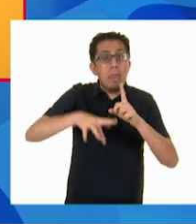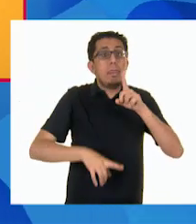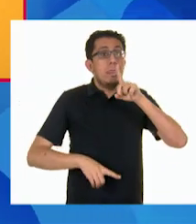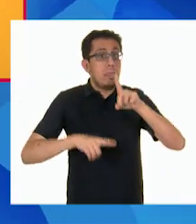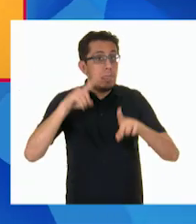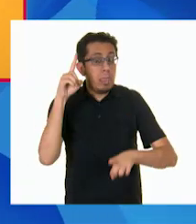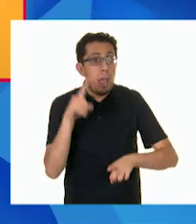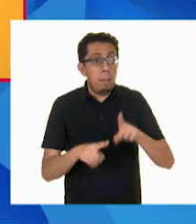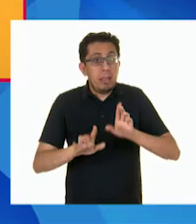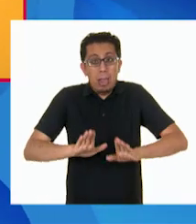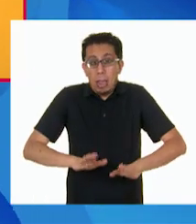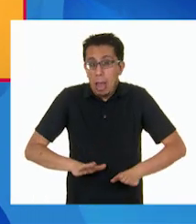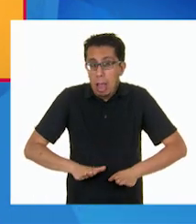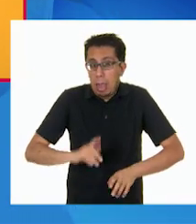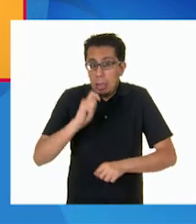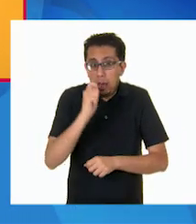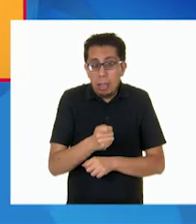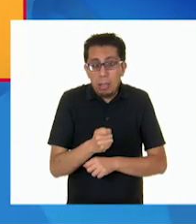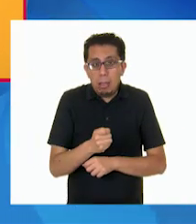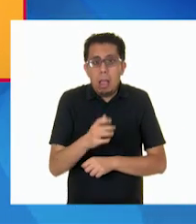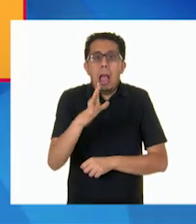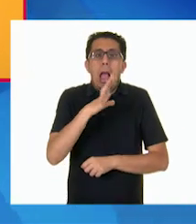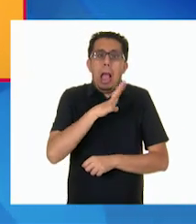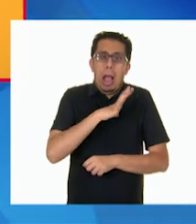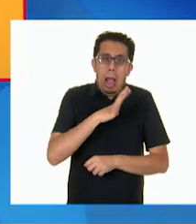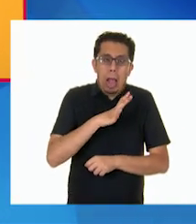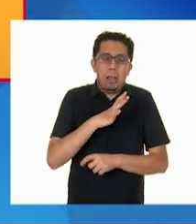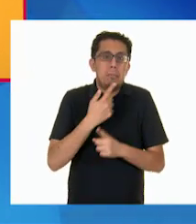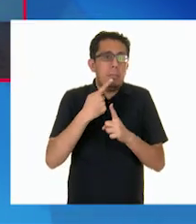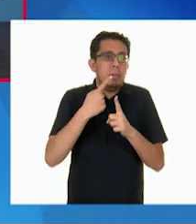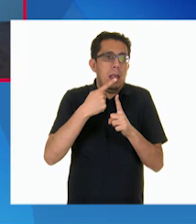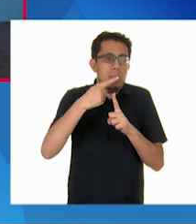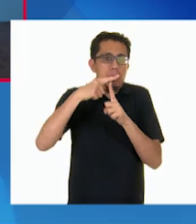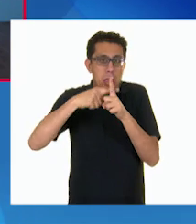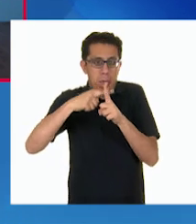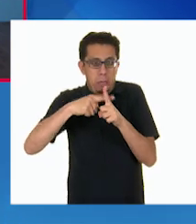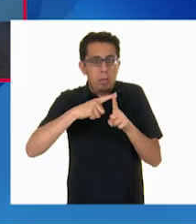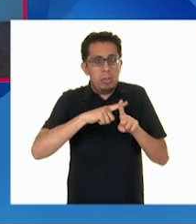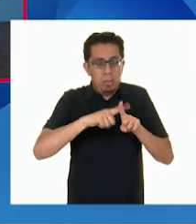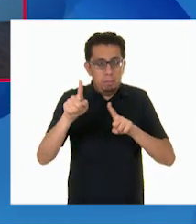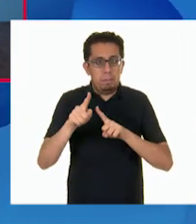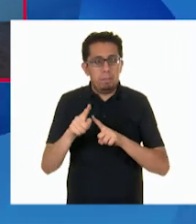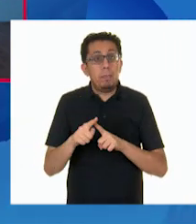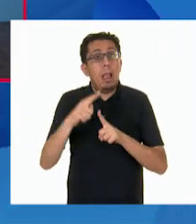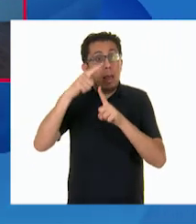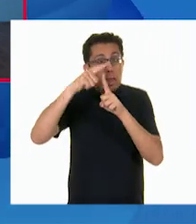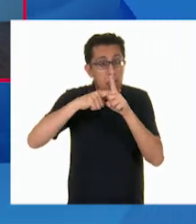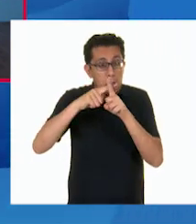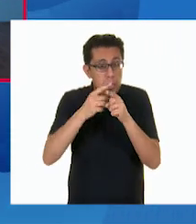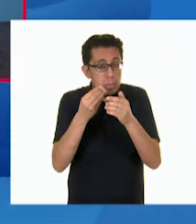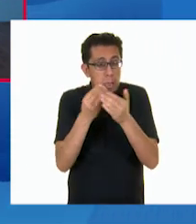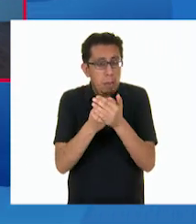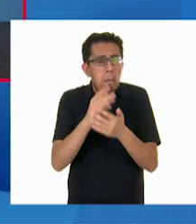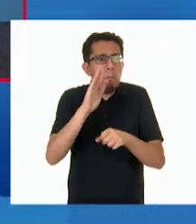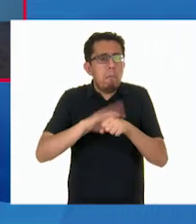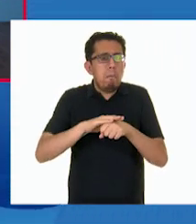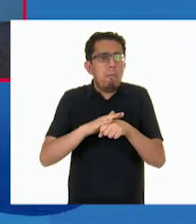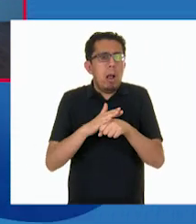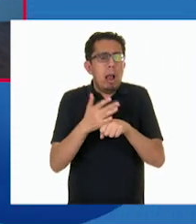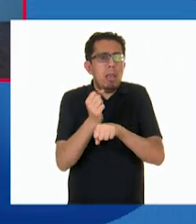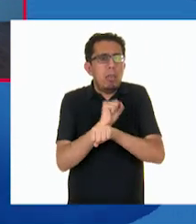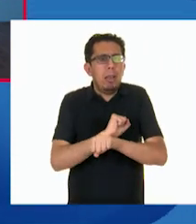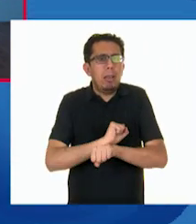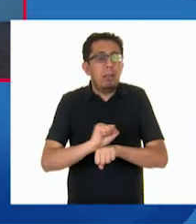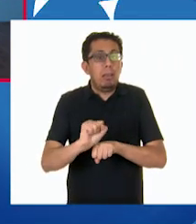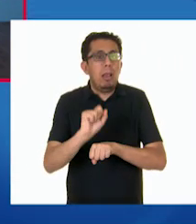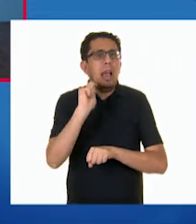característica estoy utilizando, voy a tener un tipo de termómetro diferente. El tipo de termómetro más sencillo son los que se